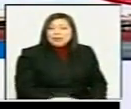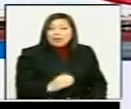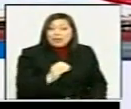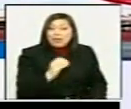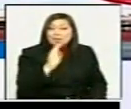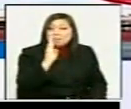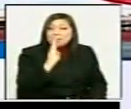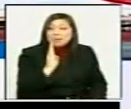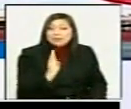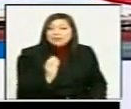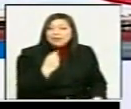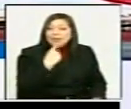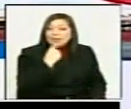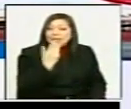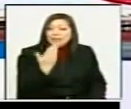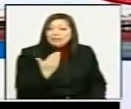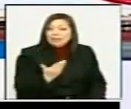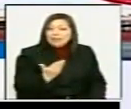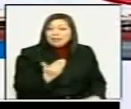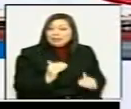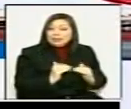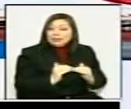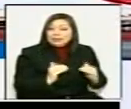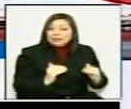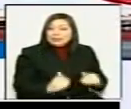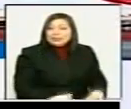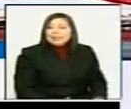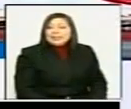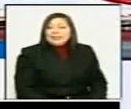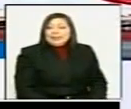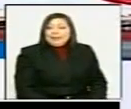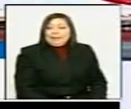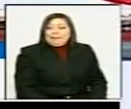Odebrecht plantea ir al arbitraje.